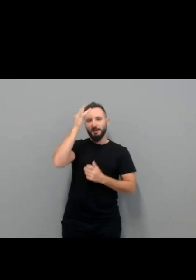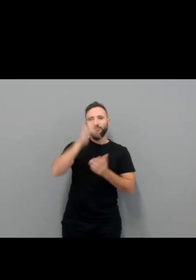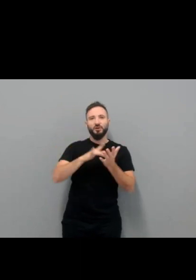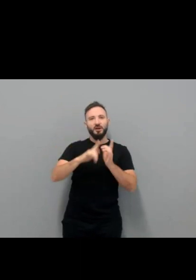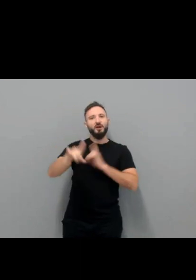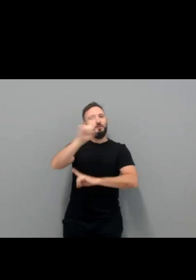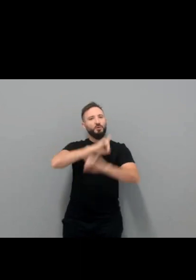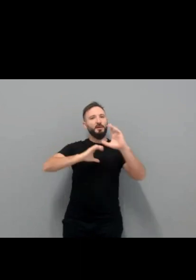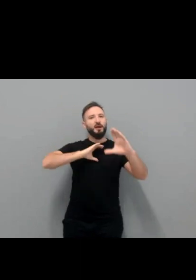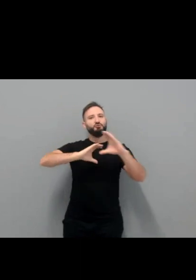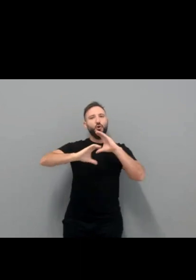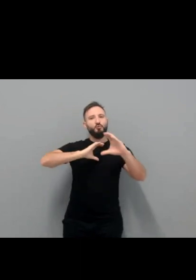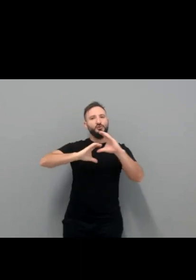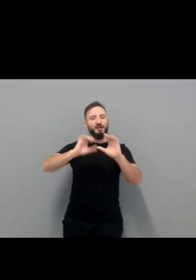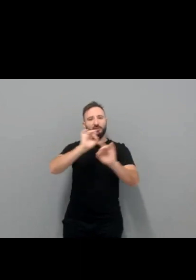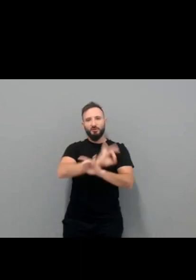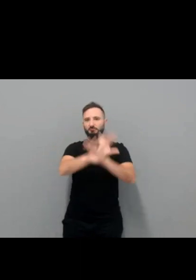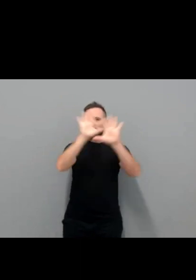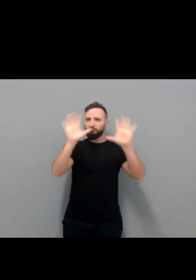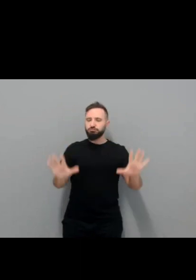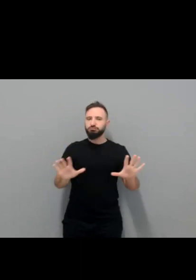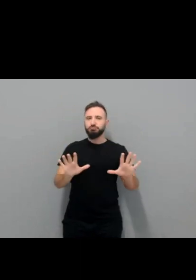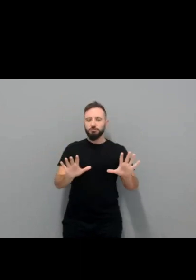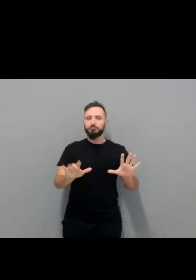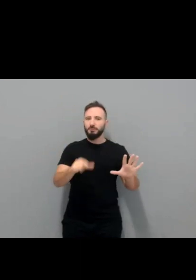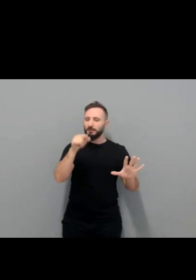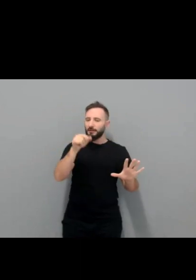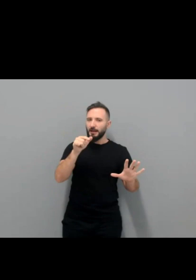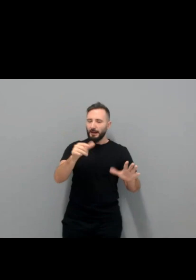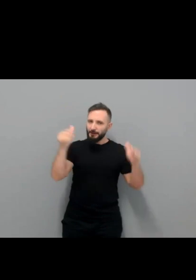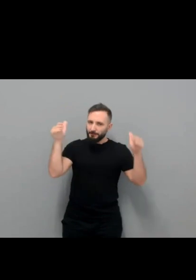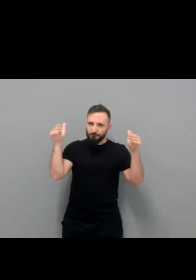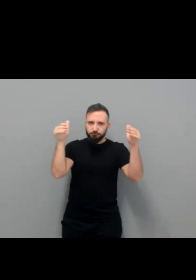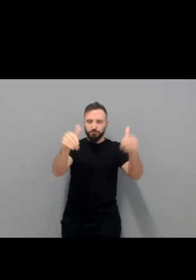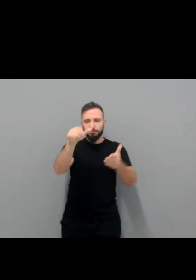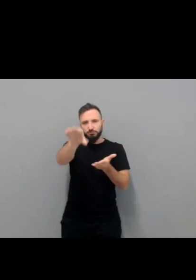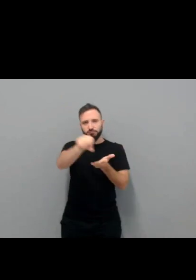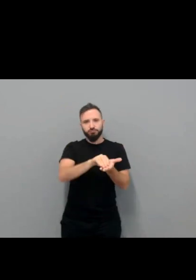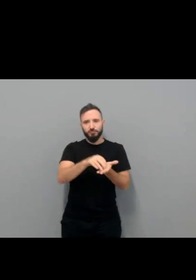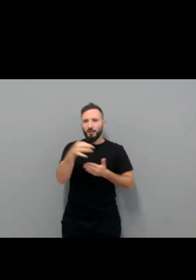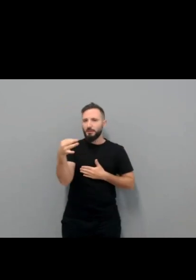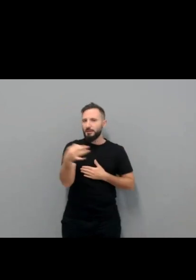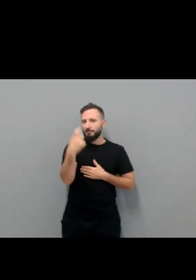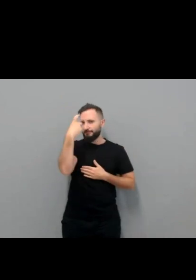la comunicación de una forma u otra, creo que tenemos que tenerlo muy presente